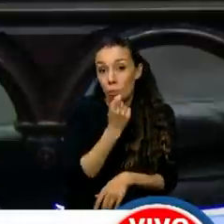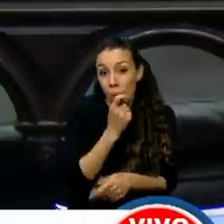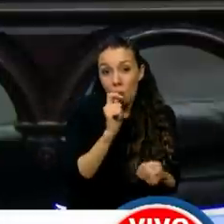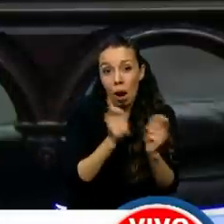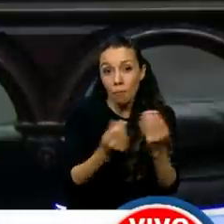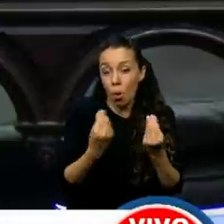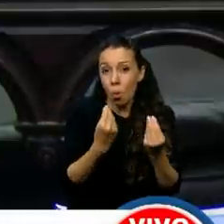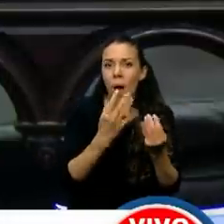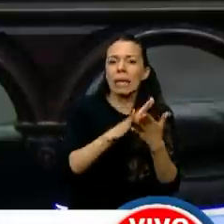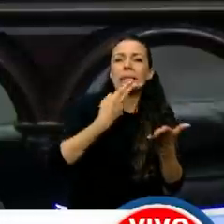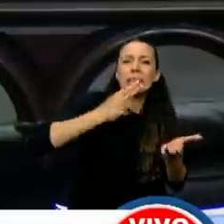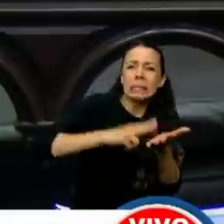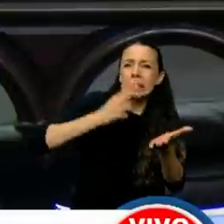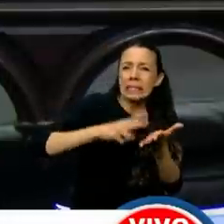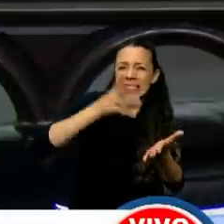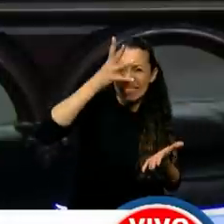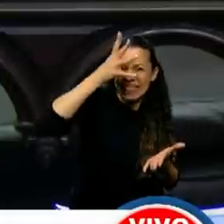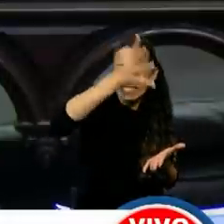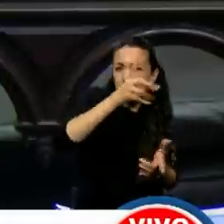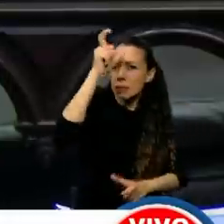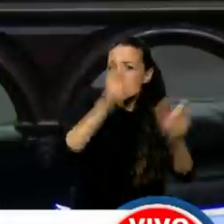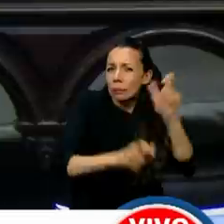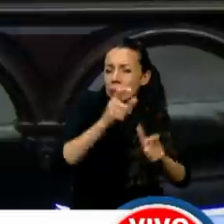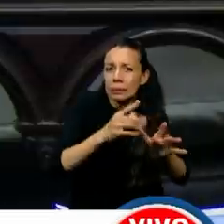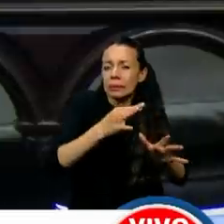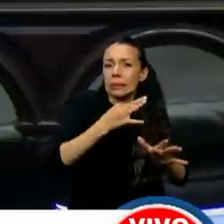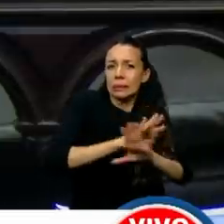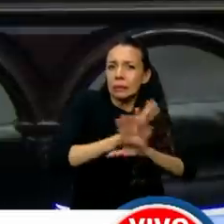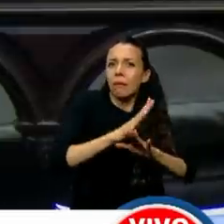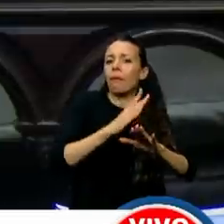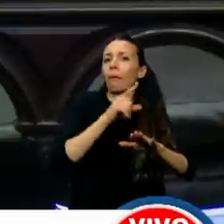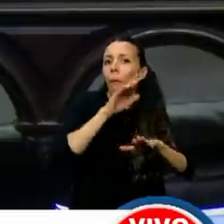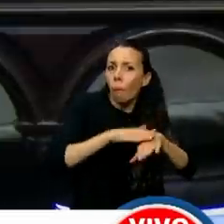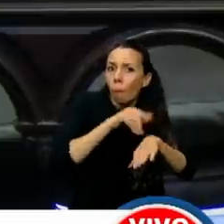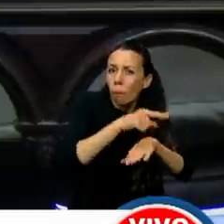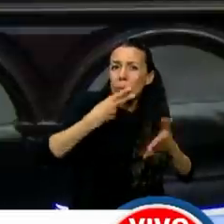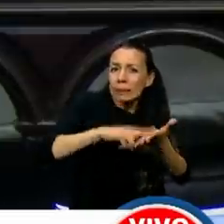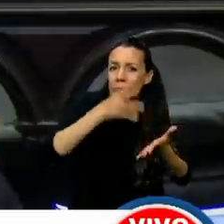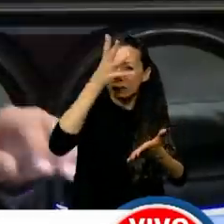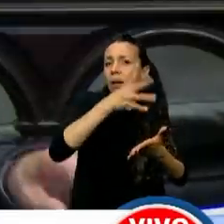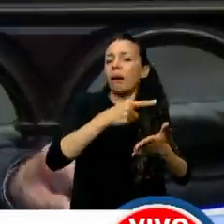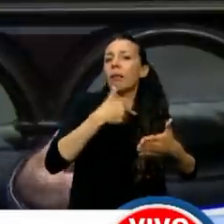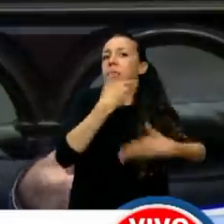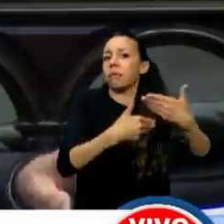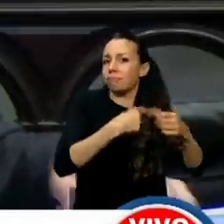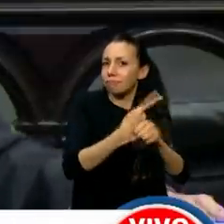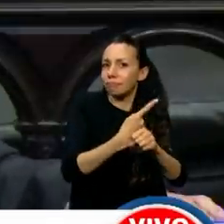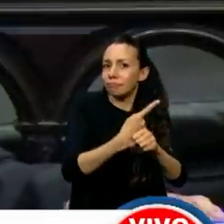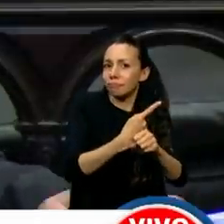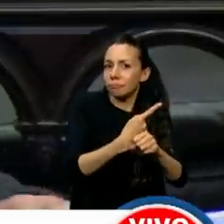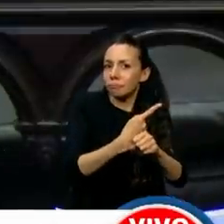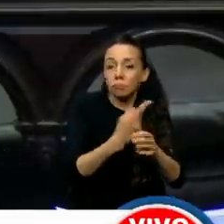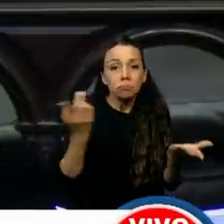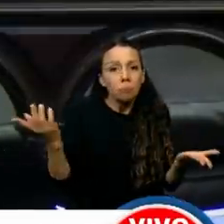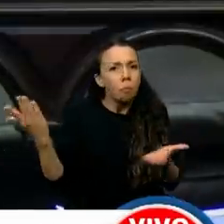tributaria que agobia a la argentina y que condiciona el crecimiento y el desarrollo económico por eso señor presidente para